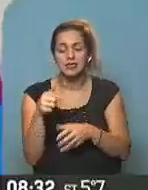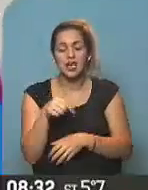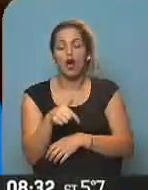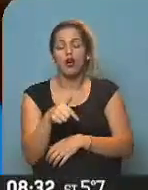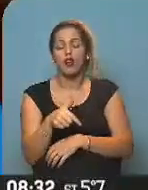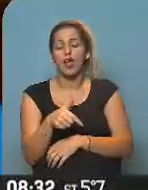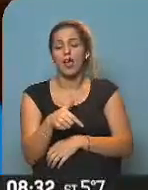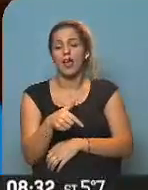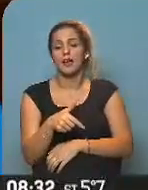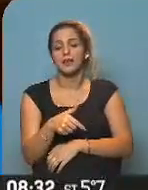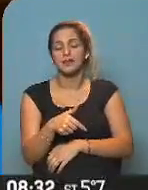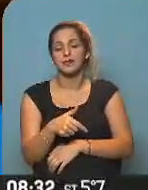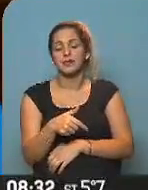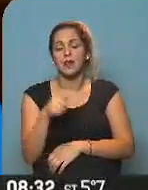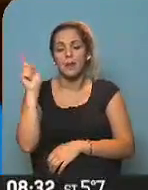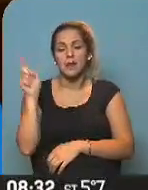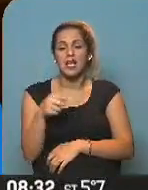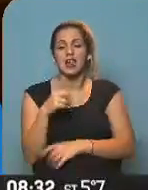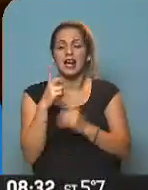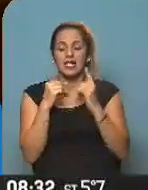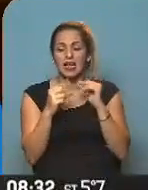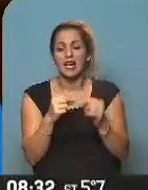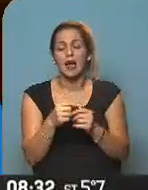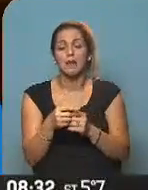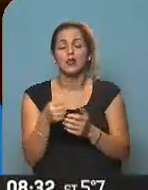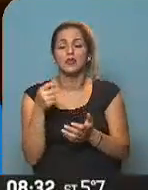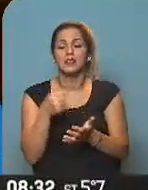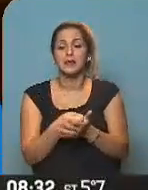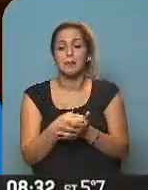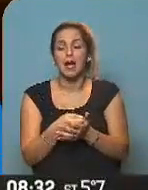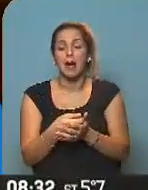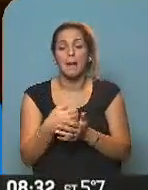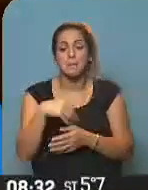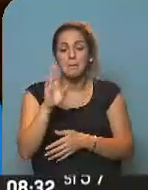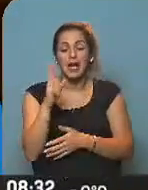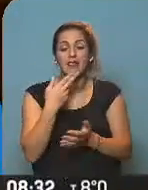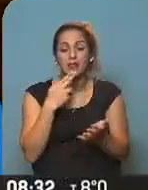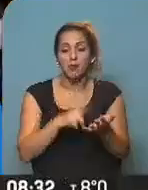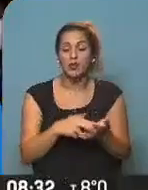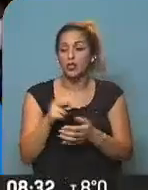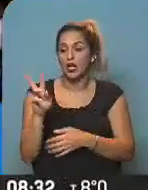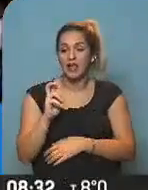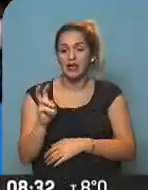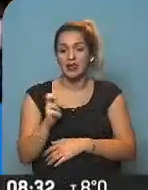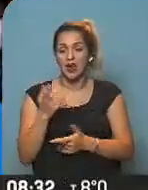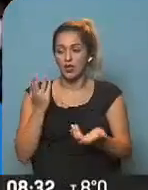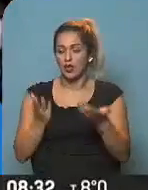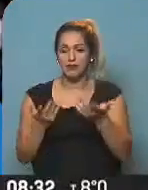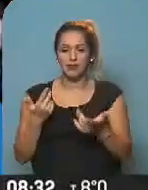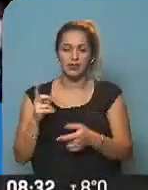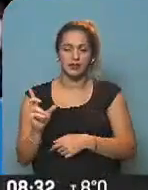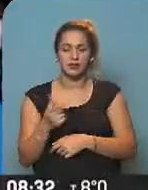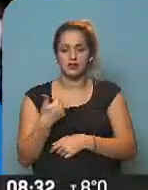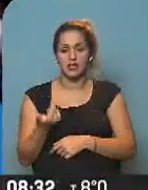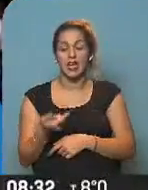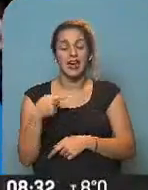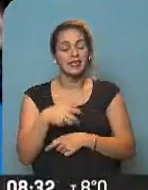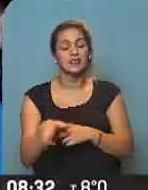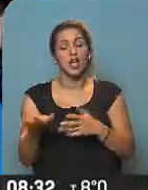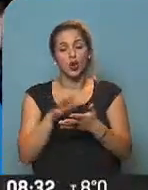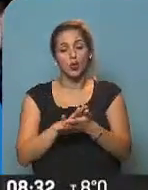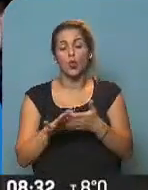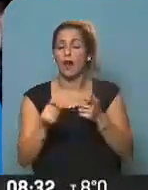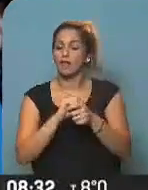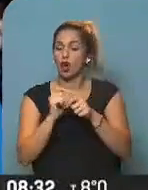trayendo los reclamos de que se paga más de tarifas que de alquiler. Es bueno saber que en esta nueva Argentina, en este cambio, en este nuevo país que